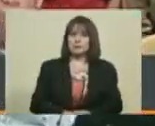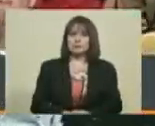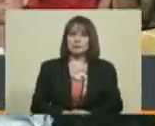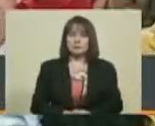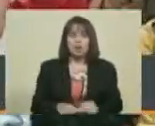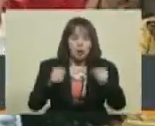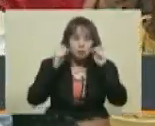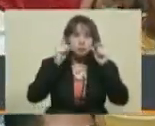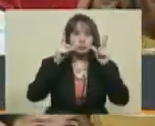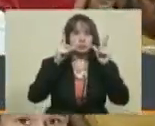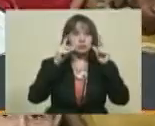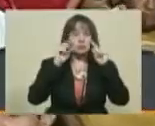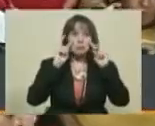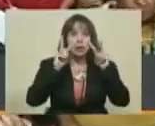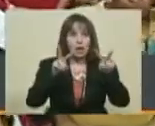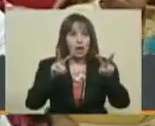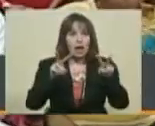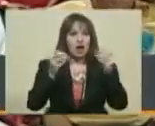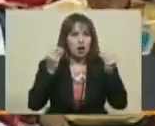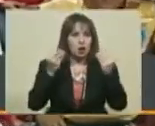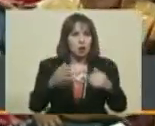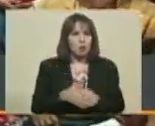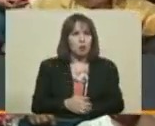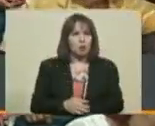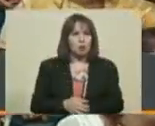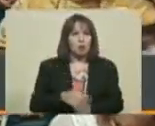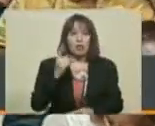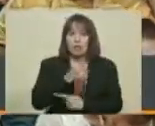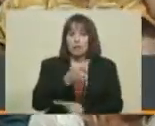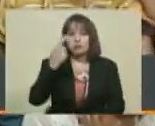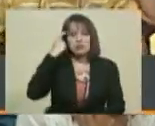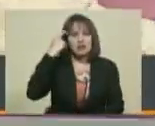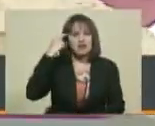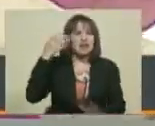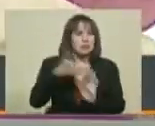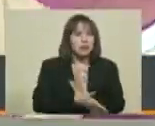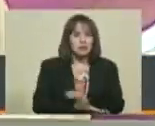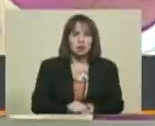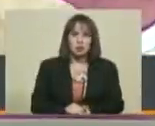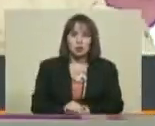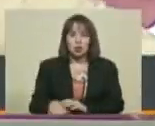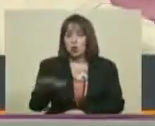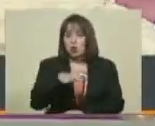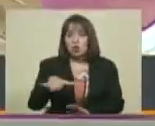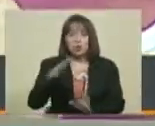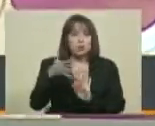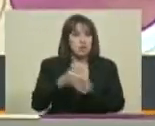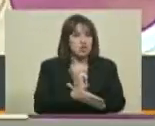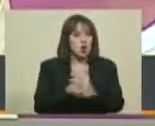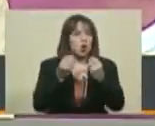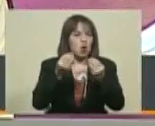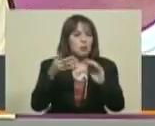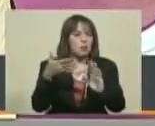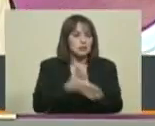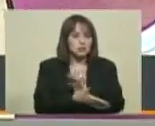Abran los ojos, compañeros. Tenemos que saber qué pasó, dónde pasó, cómo pasó,